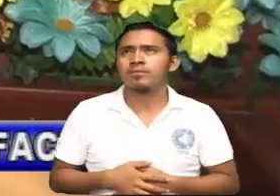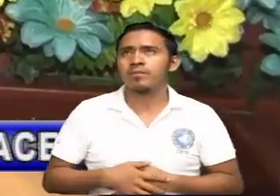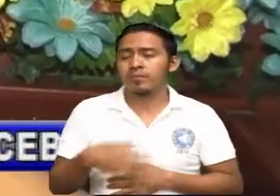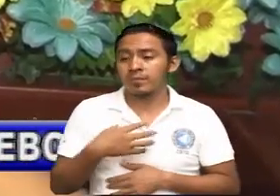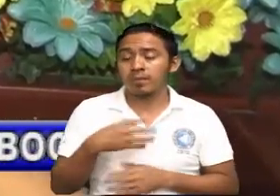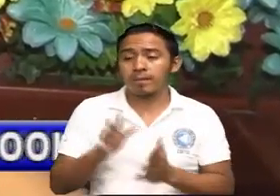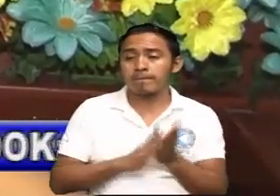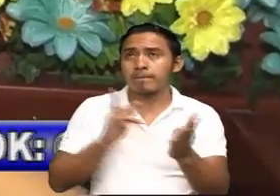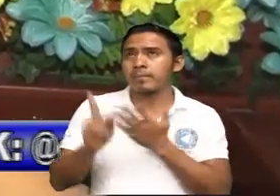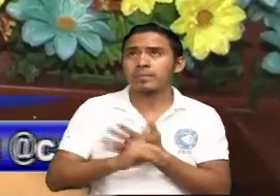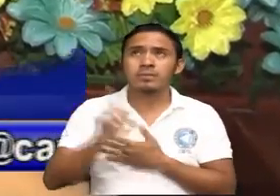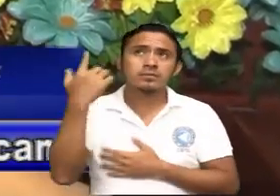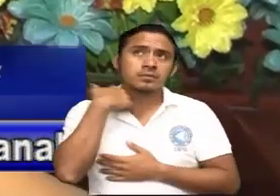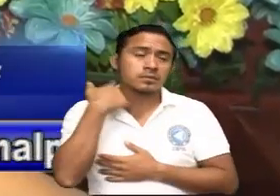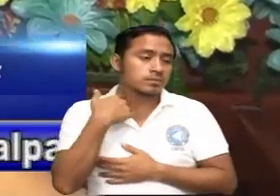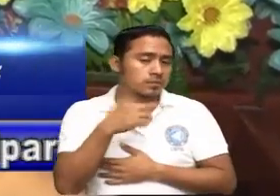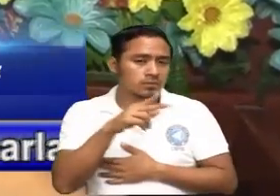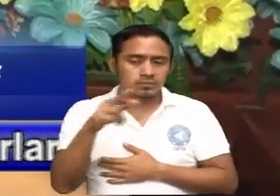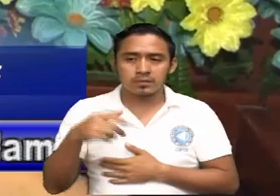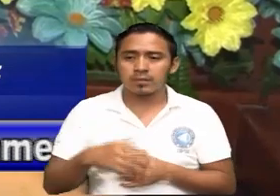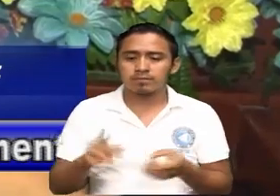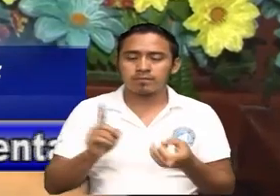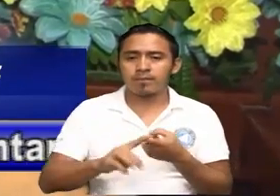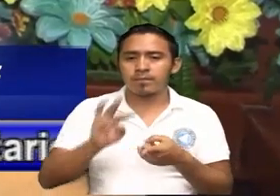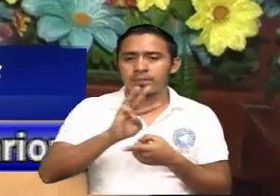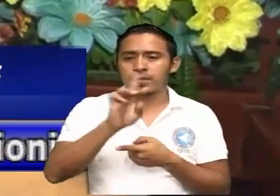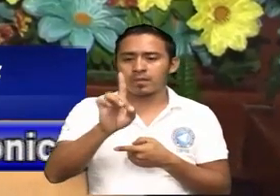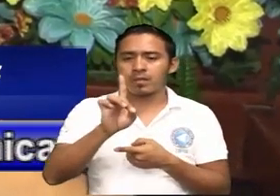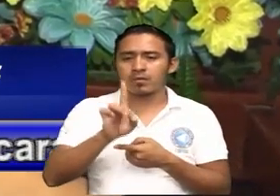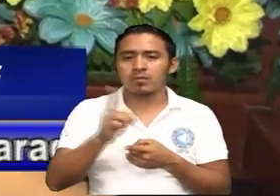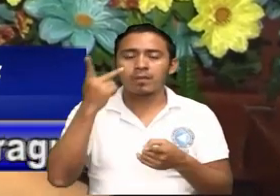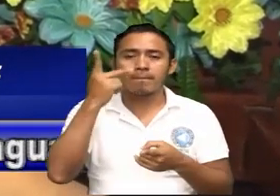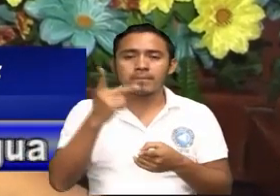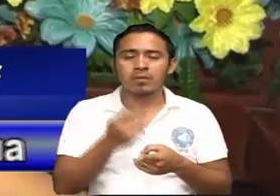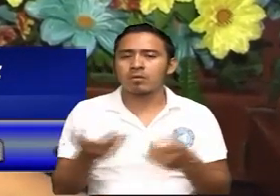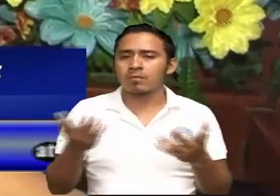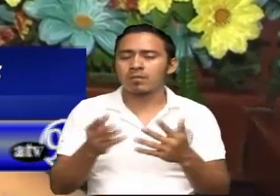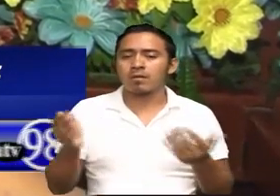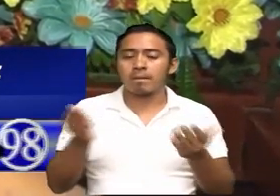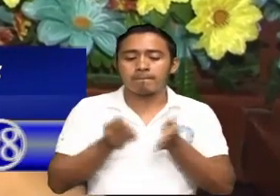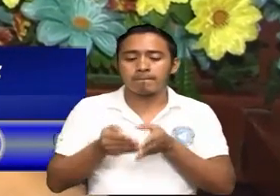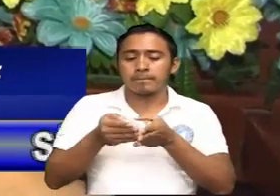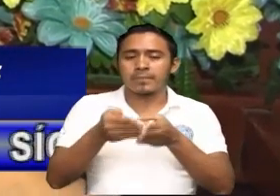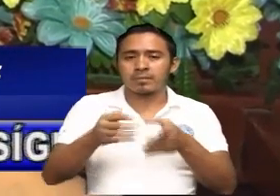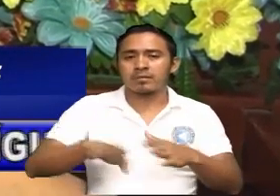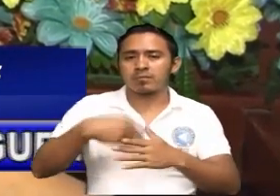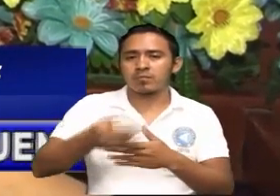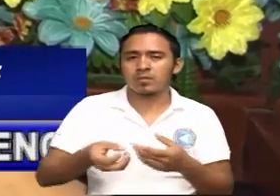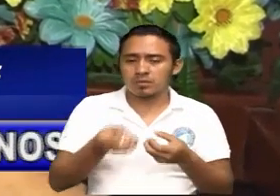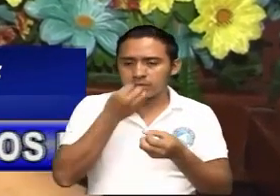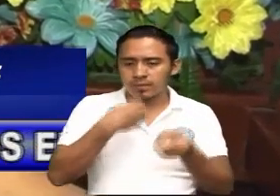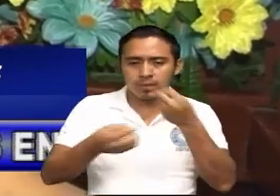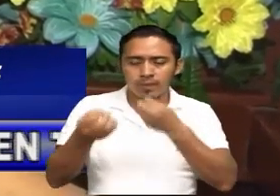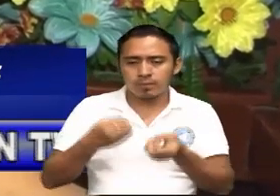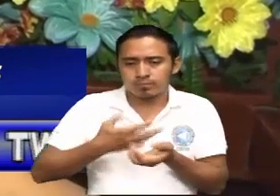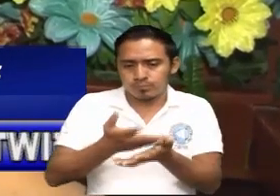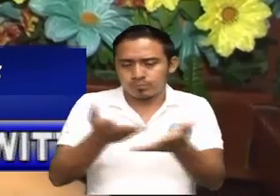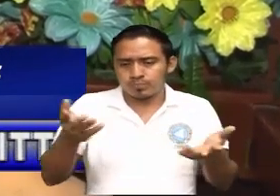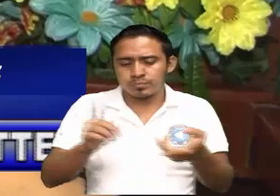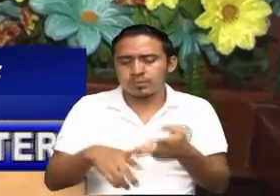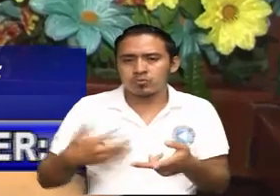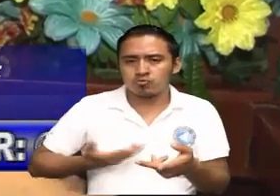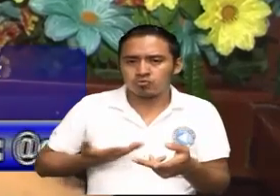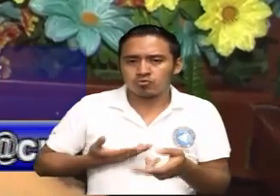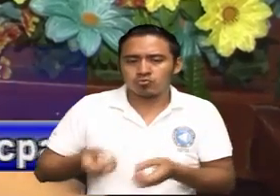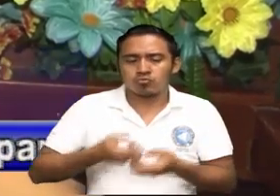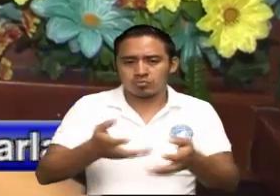tenemos, pues que él siempre lo manejaba así, era el 31, que era la vela del barco, posteriormente la repartición de la comida, la chicha,